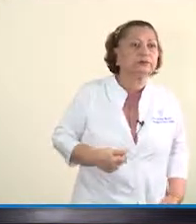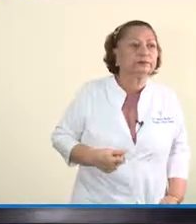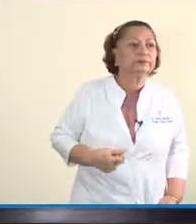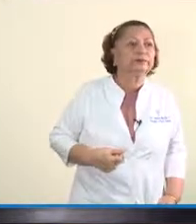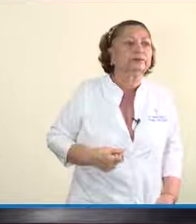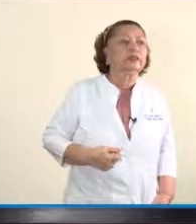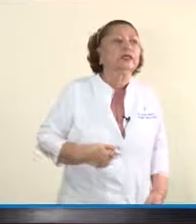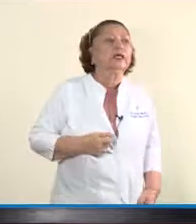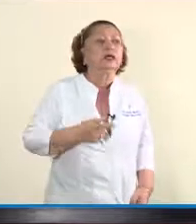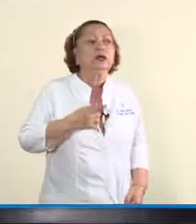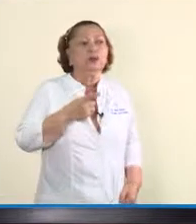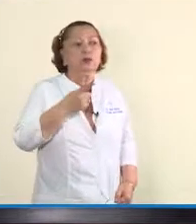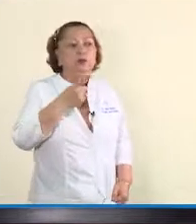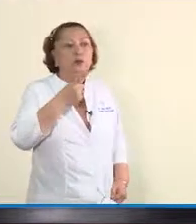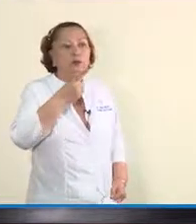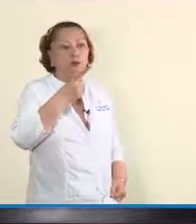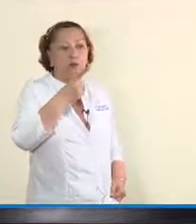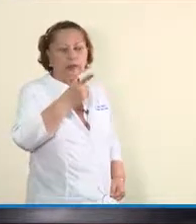vos.